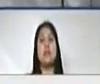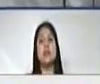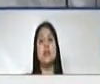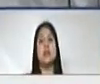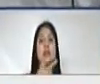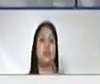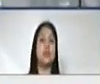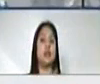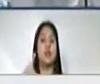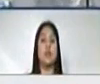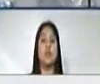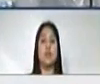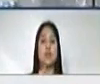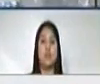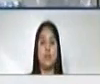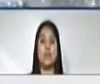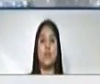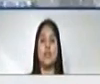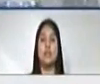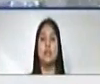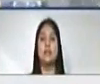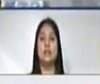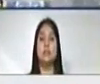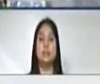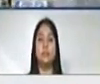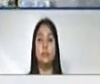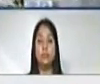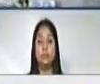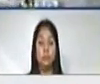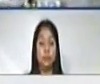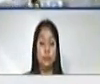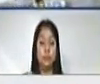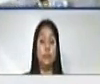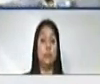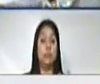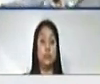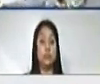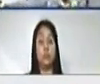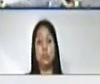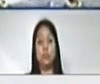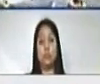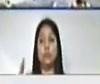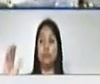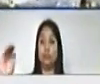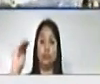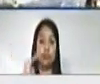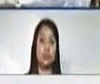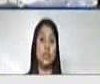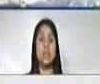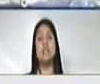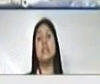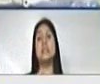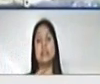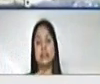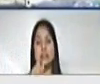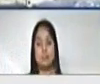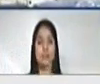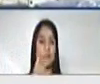ya es una realidad. 321.600 dosis más, ya que en poco tiempo van a estar listas